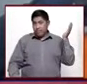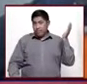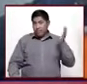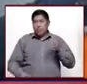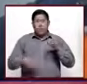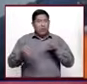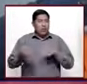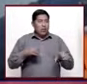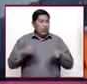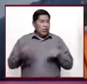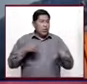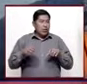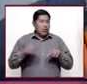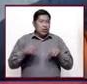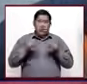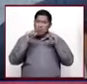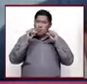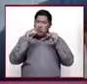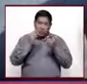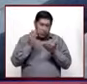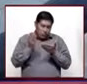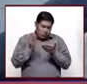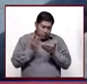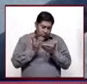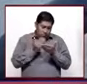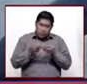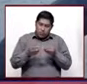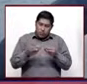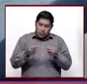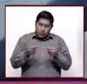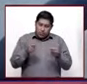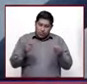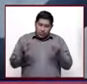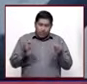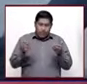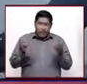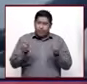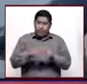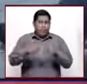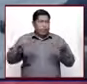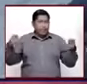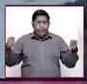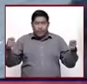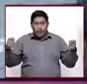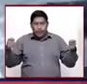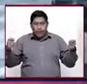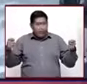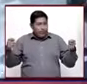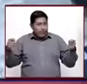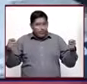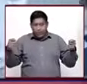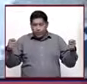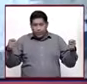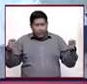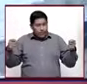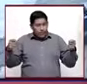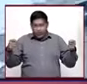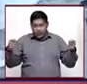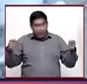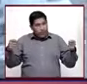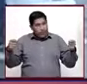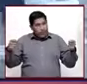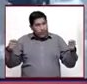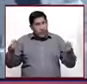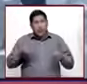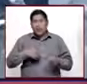El hecho de tomarse unos minutos, sentir el papel en la mano, ojearlo como si fuera un libro